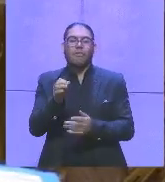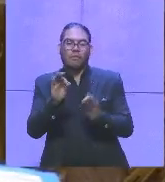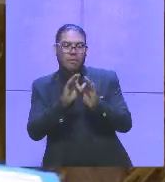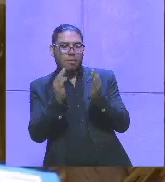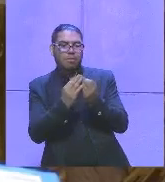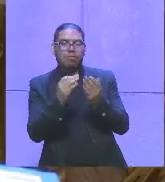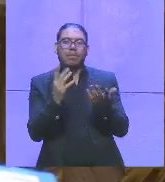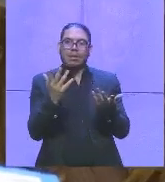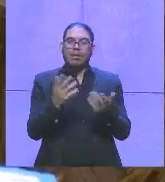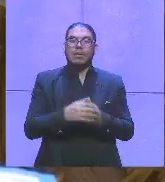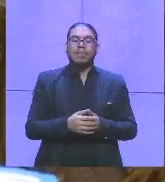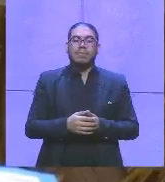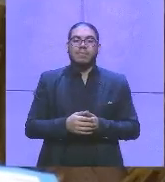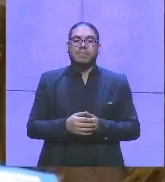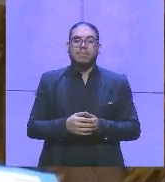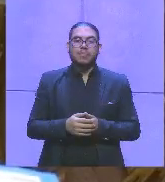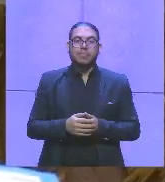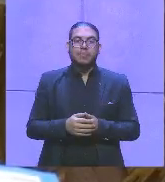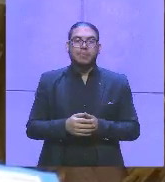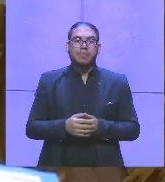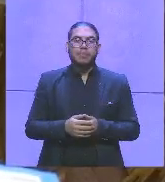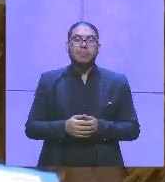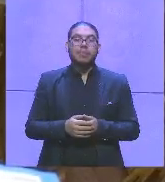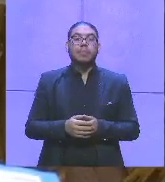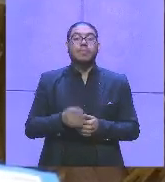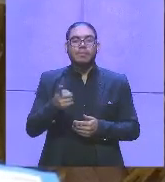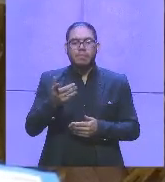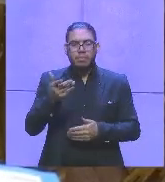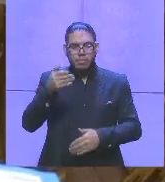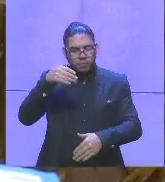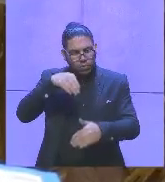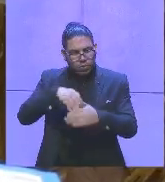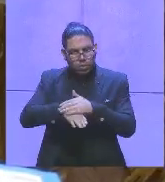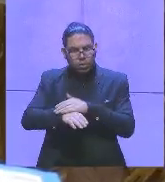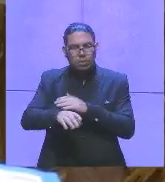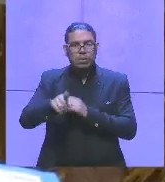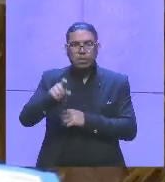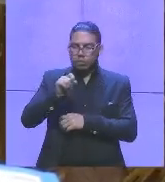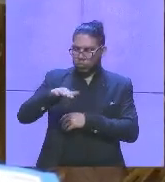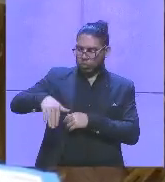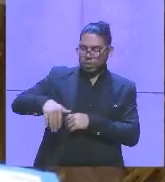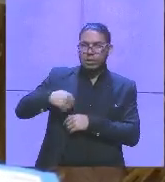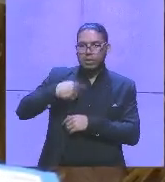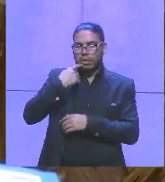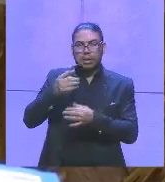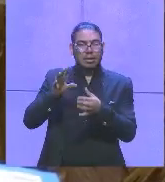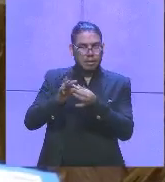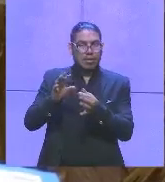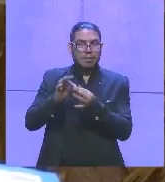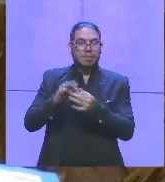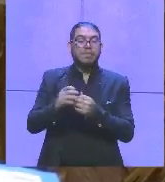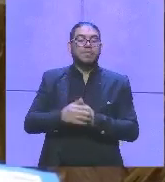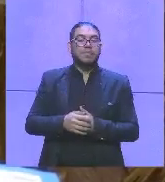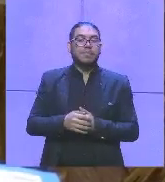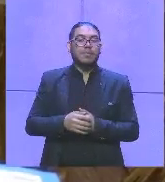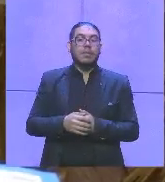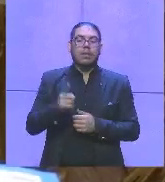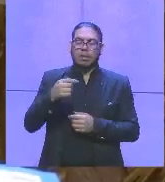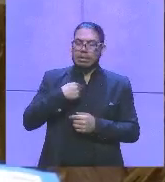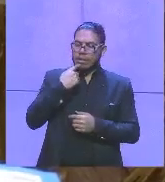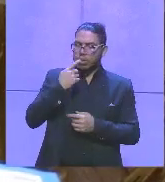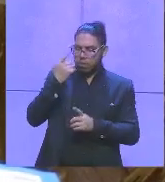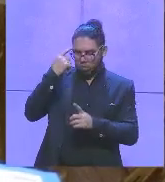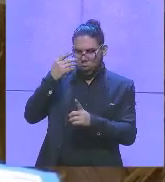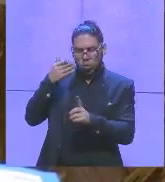jurisdiccional. A través de la introducción que hace el doctor José Pablo Abreu, nos hace una hoja de